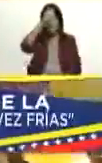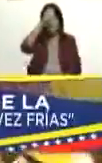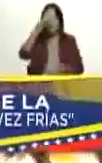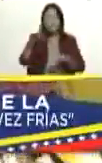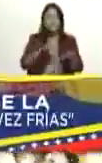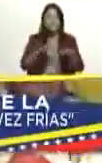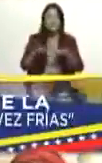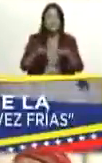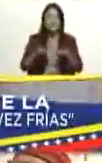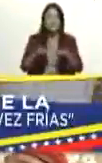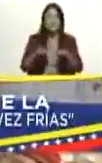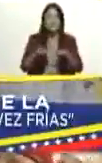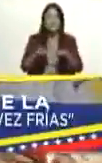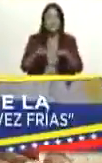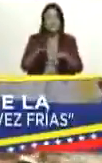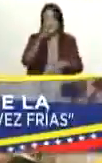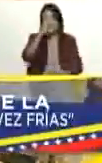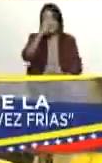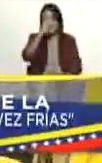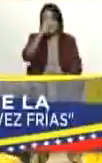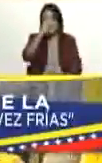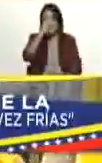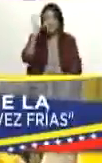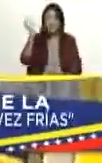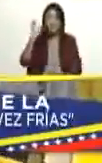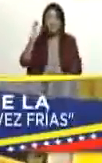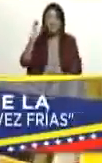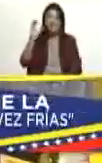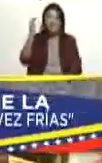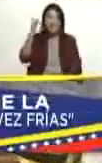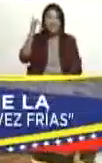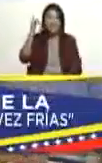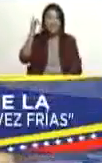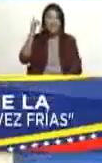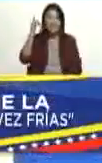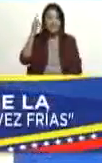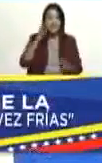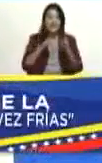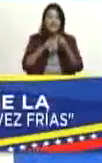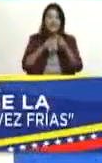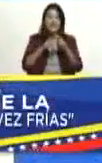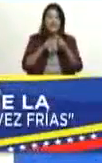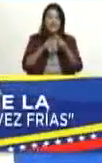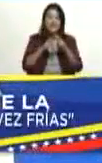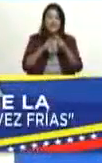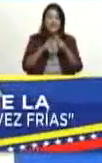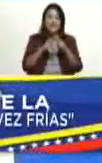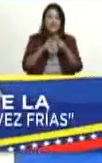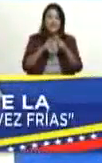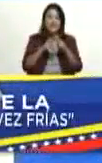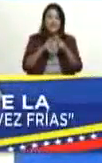Cojedes, Barinas, Caracas, Yaracuy, Táchira,